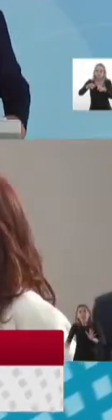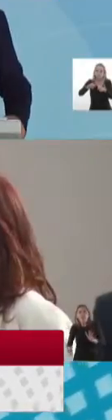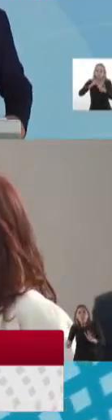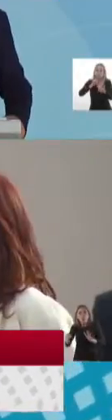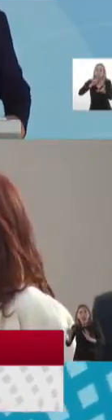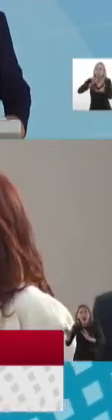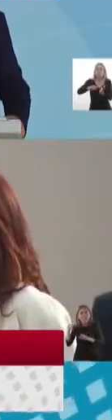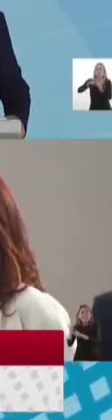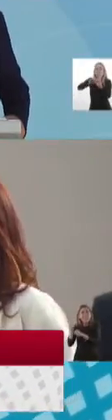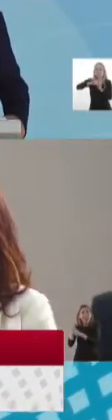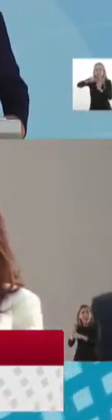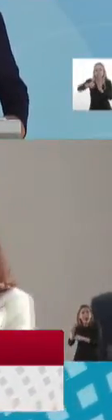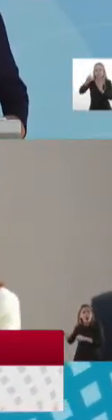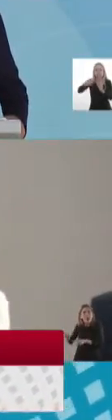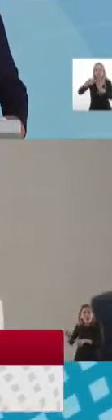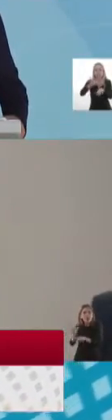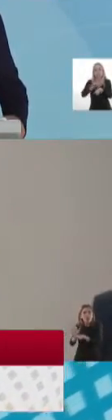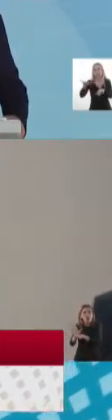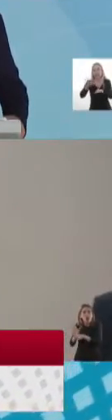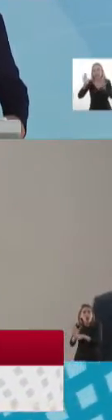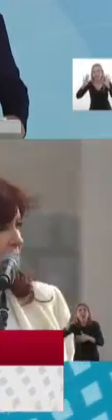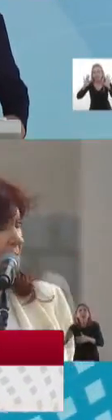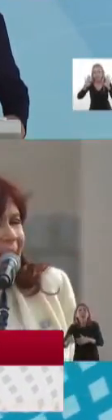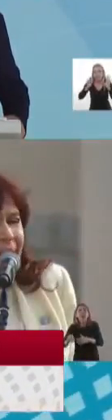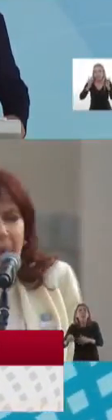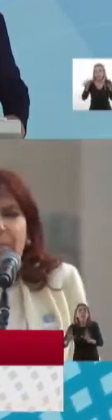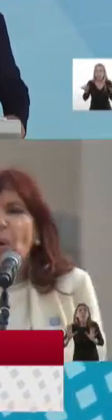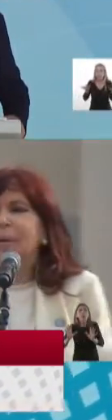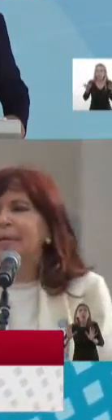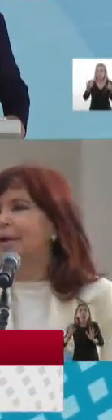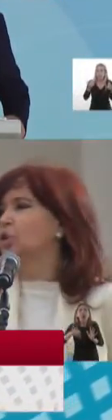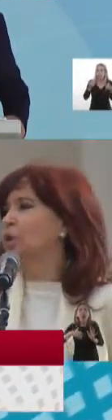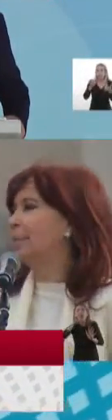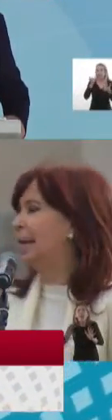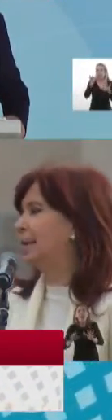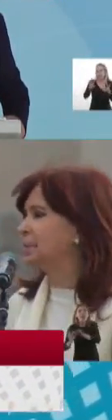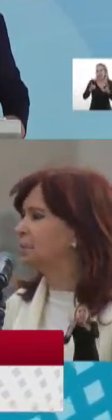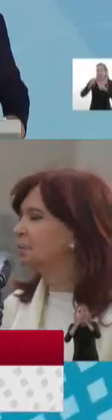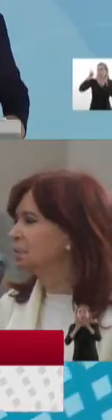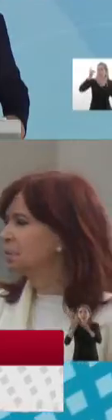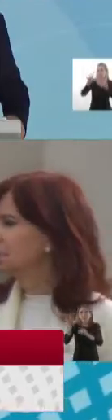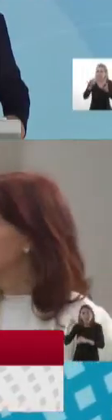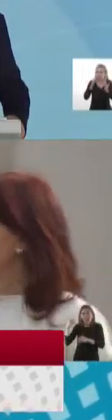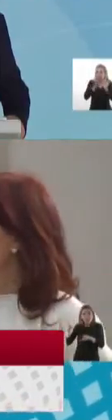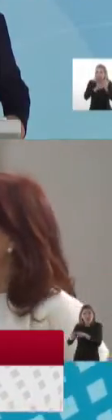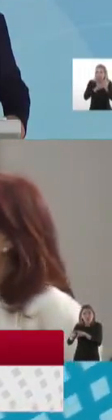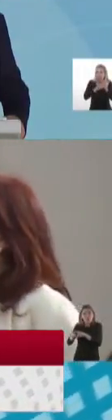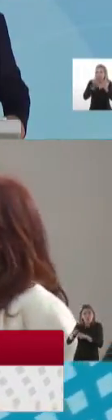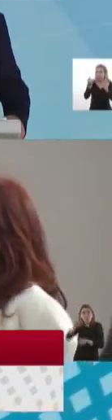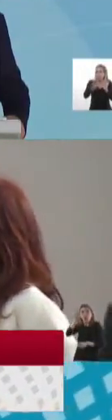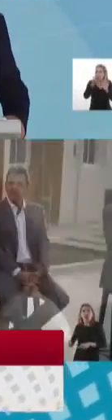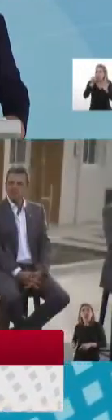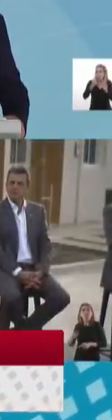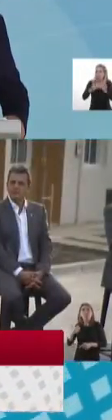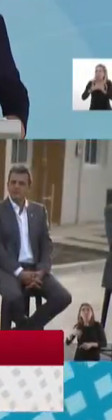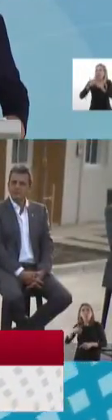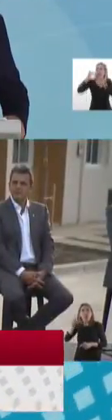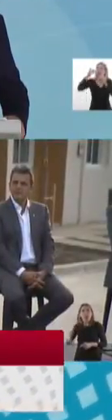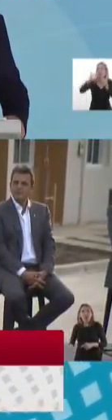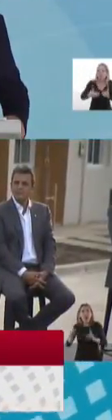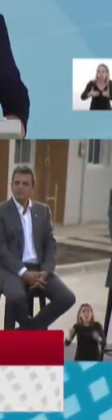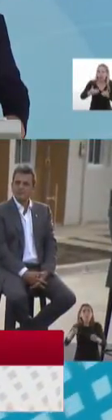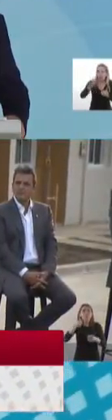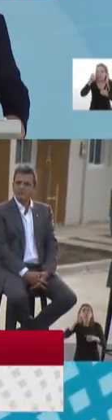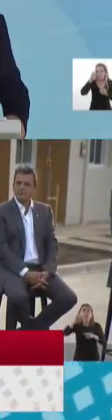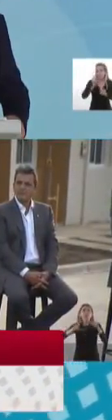lo que quiere decir si yo creo que el personaje central de la política es el votante desde la persona que emite la palabra muda